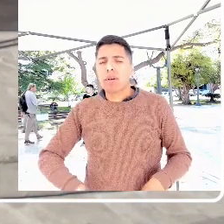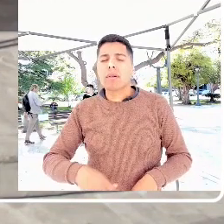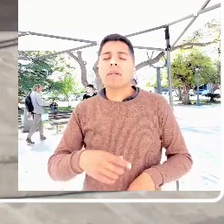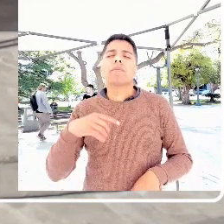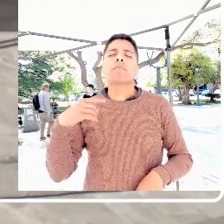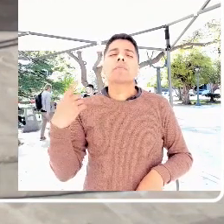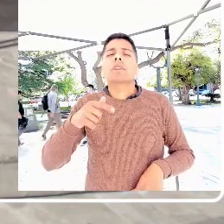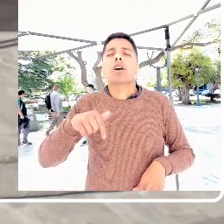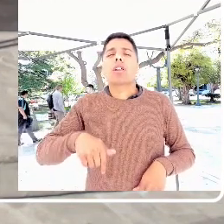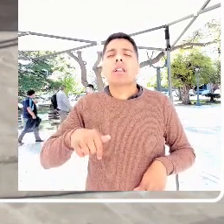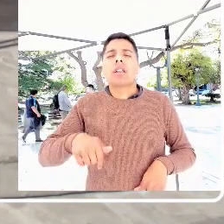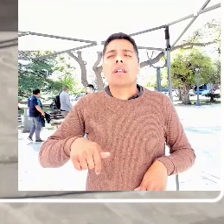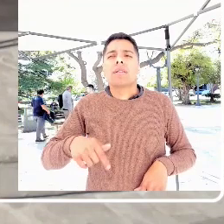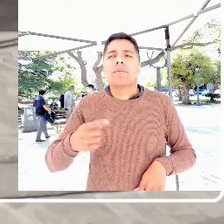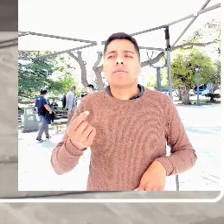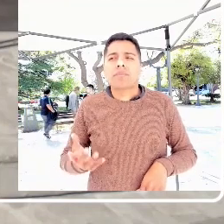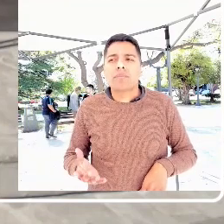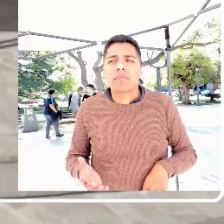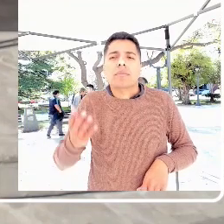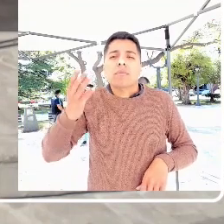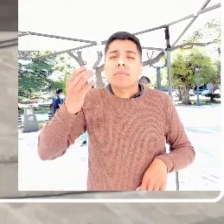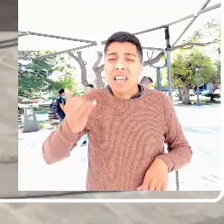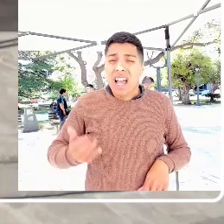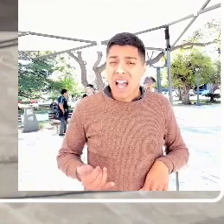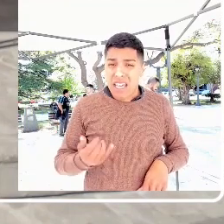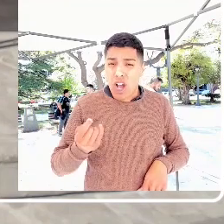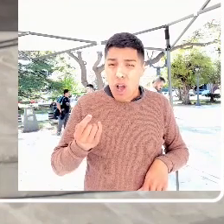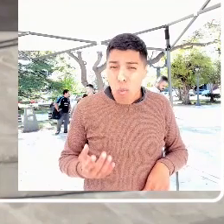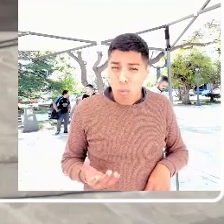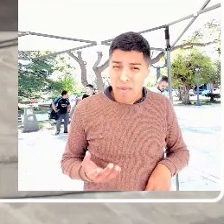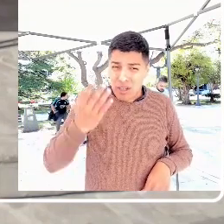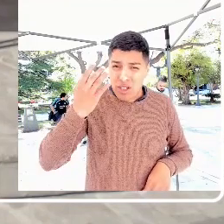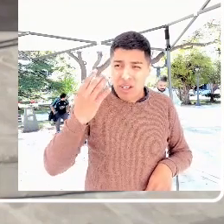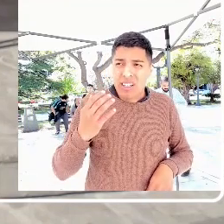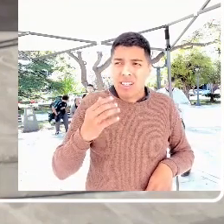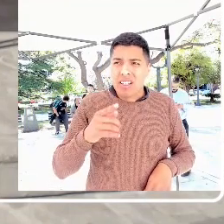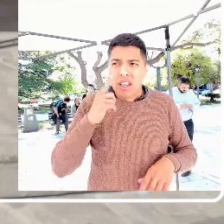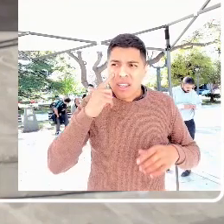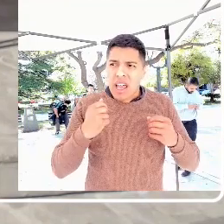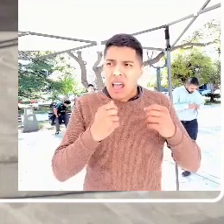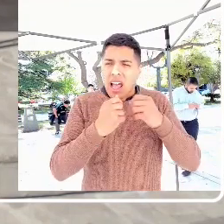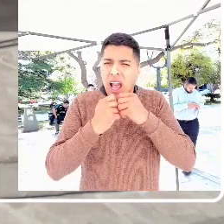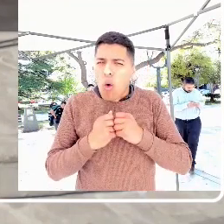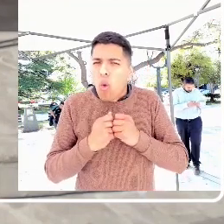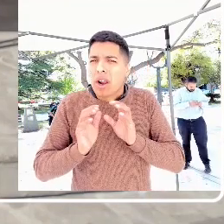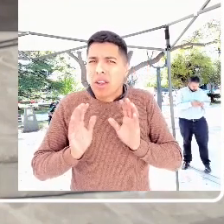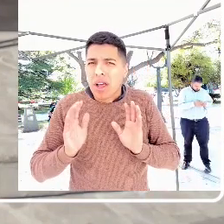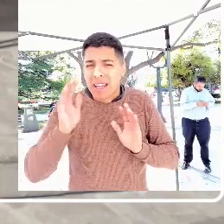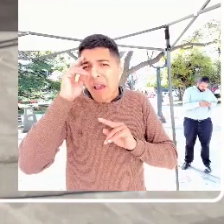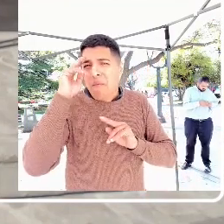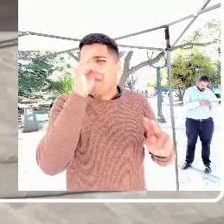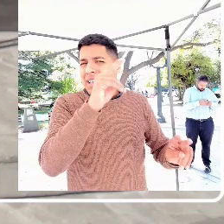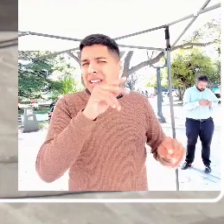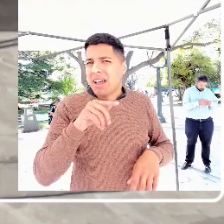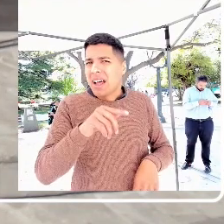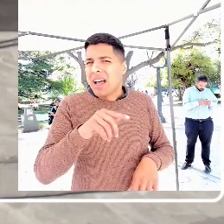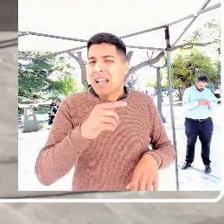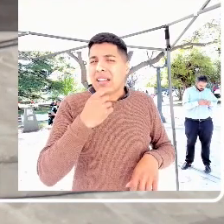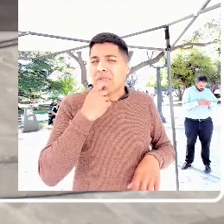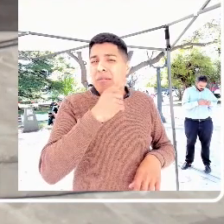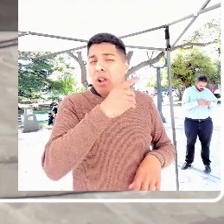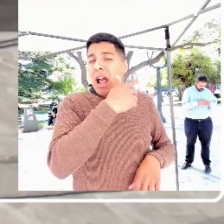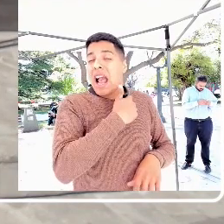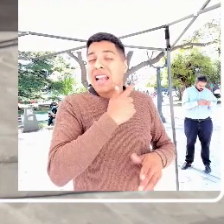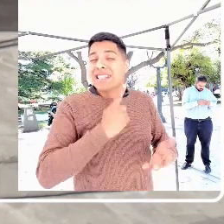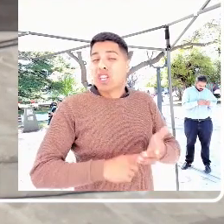ha tenido un aumento en las tarifas que está de acuerdo al índice que han establecido a nivel nacional,